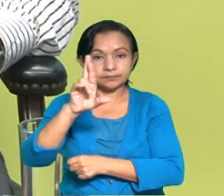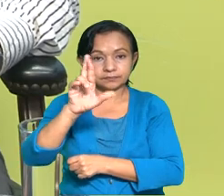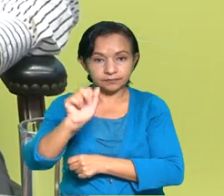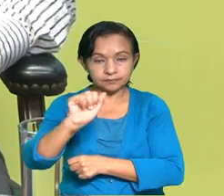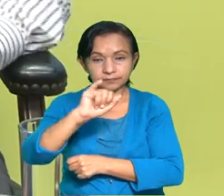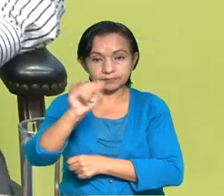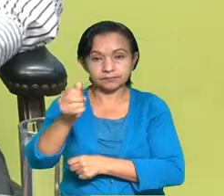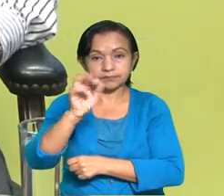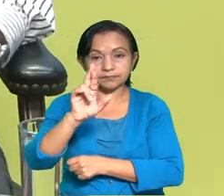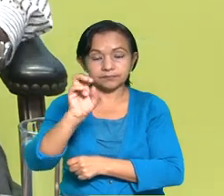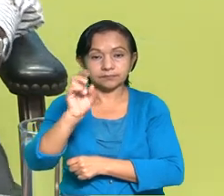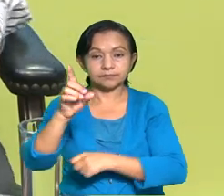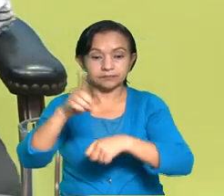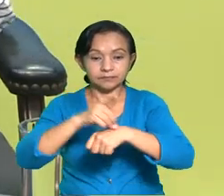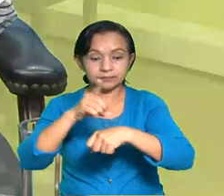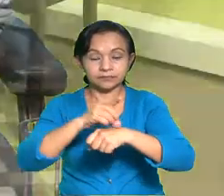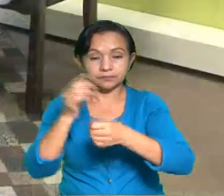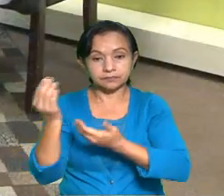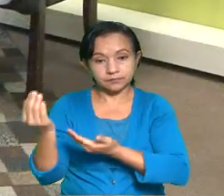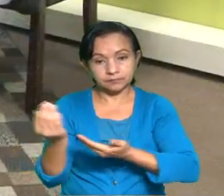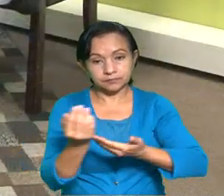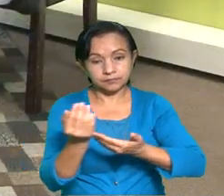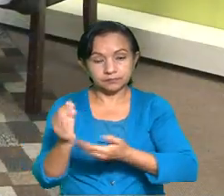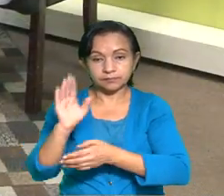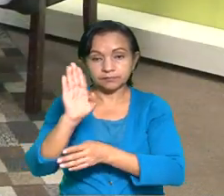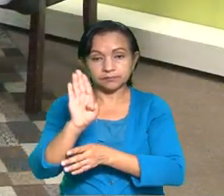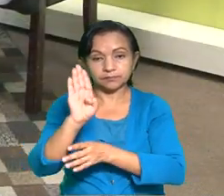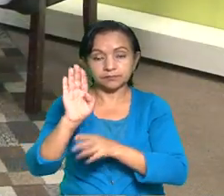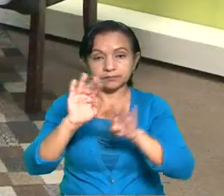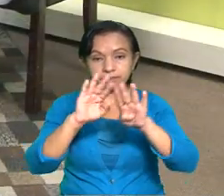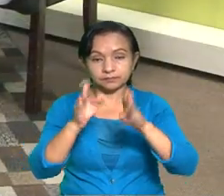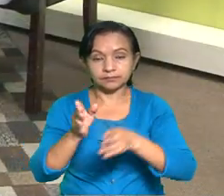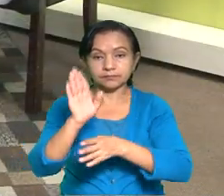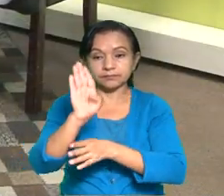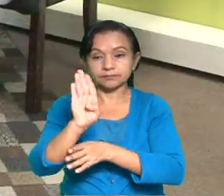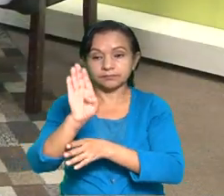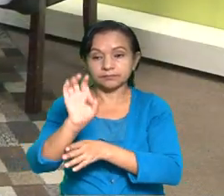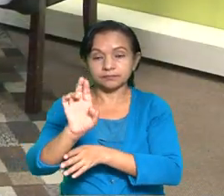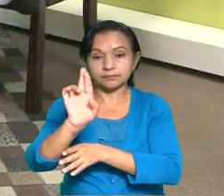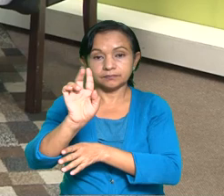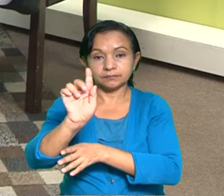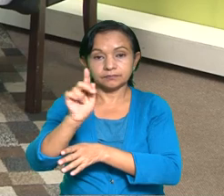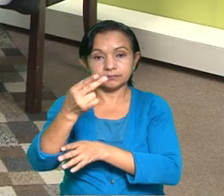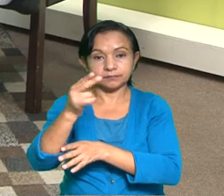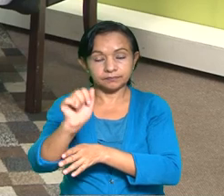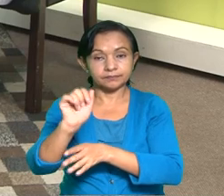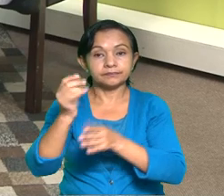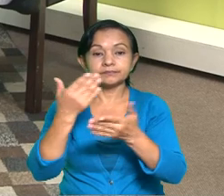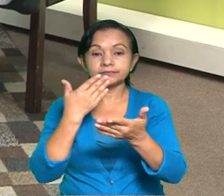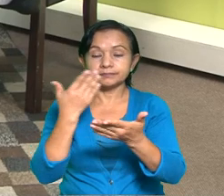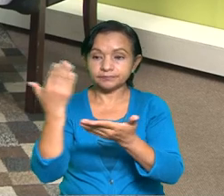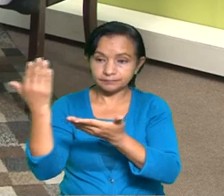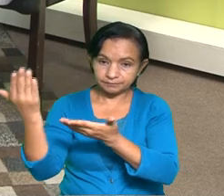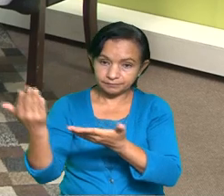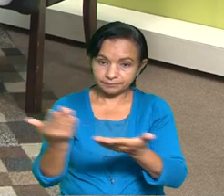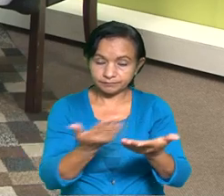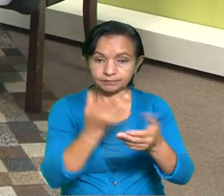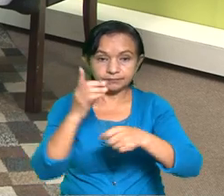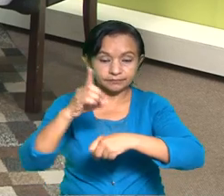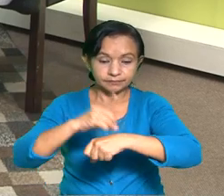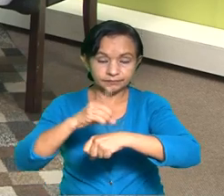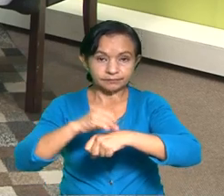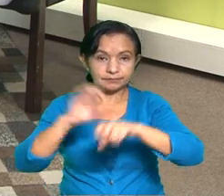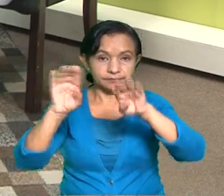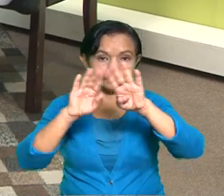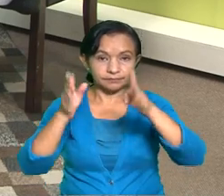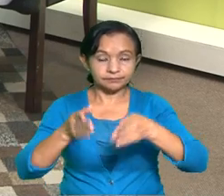neonatóloga del hospital Berta Calderón. Ya nos había acompañado. Bienvenida, compañera doctora. Hoy